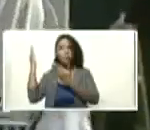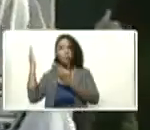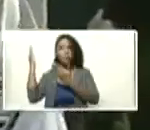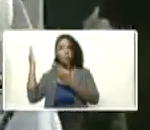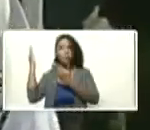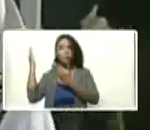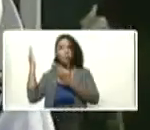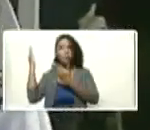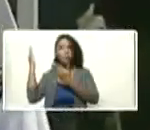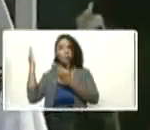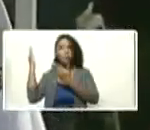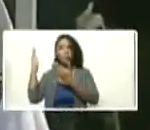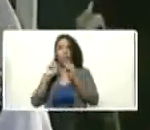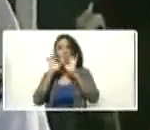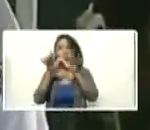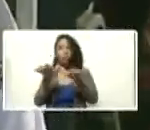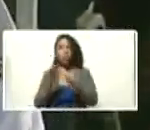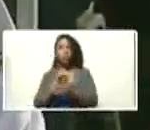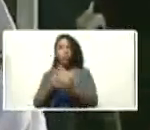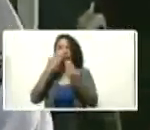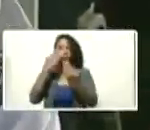Bendiciones.